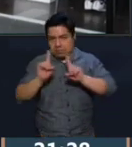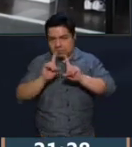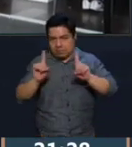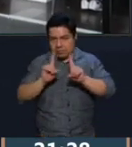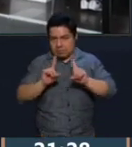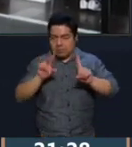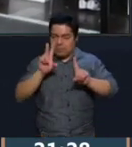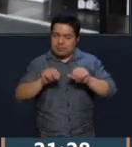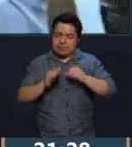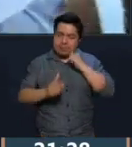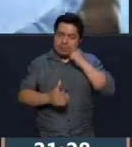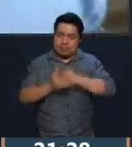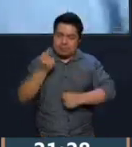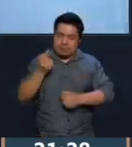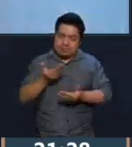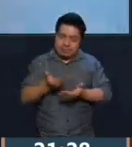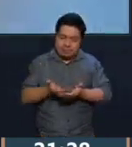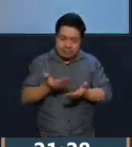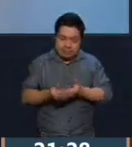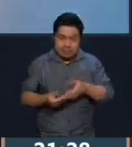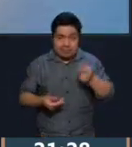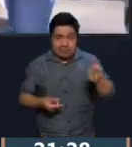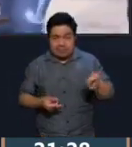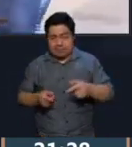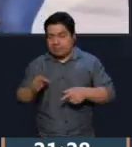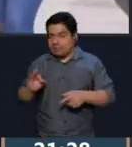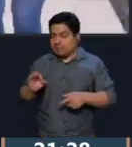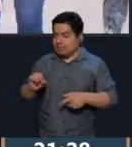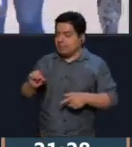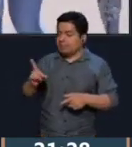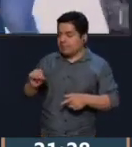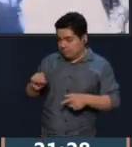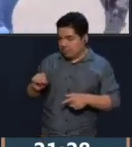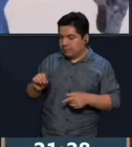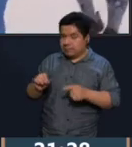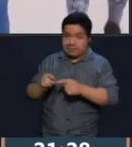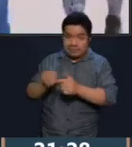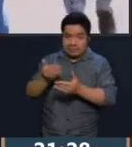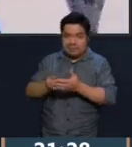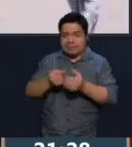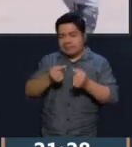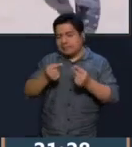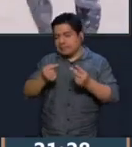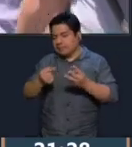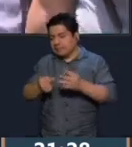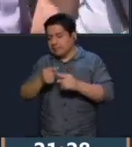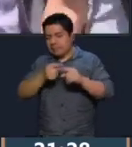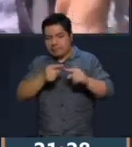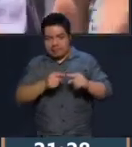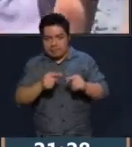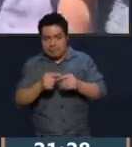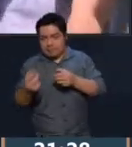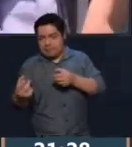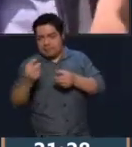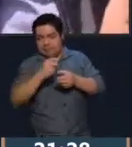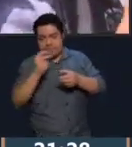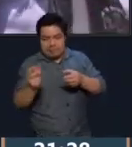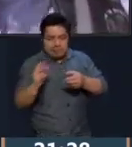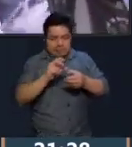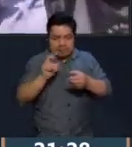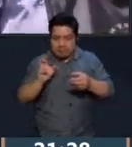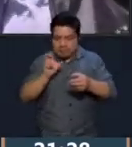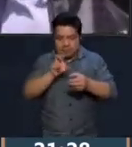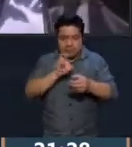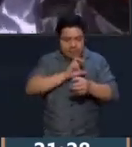perfectamente establecido que este fondo se conforma con diversas fuentes de ingresos y una de